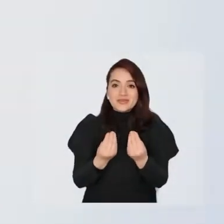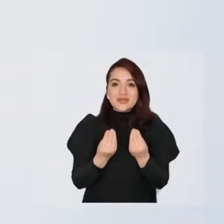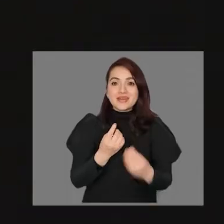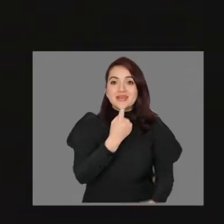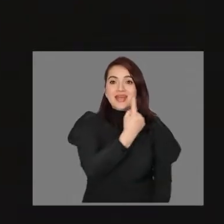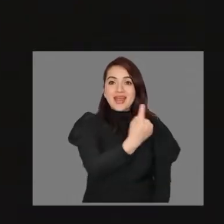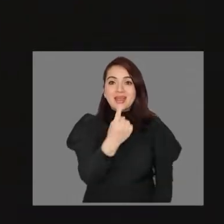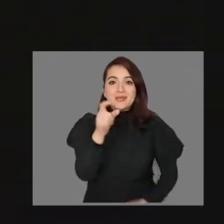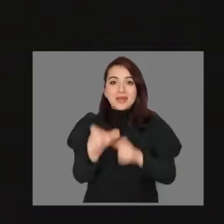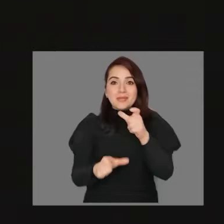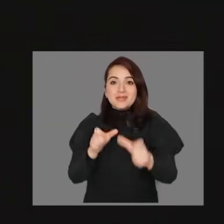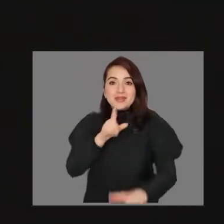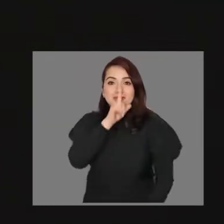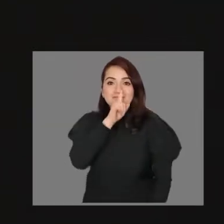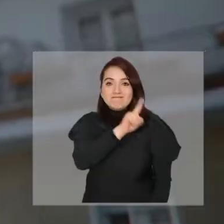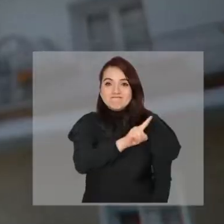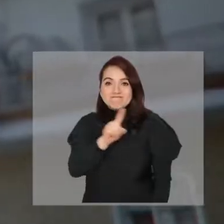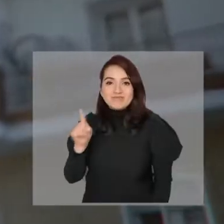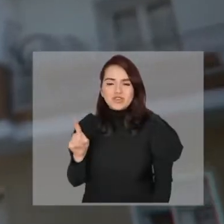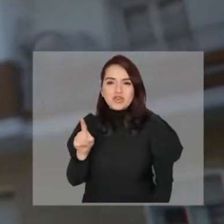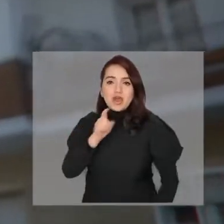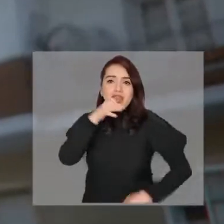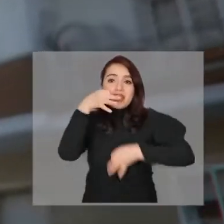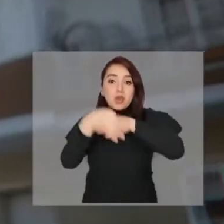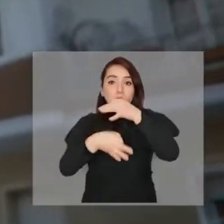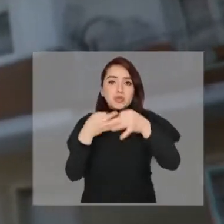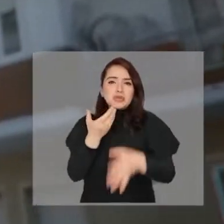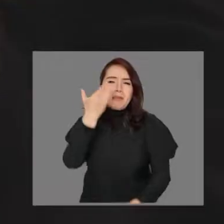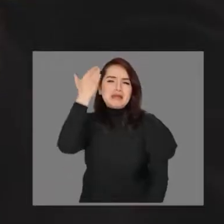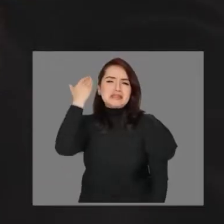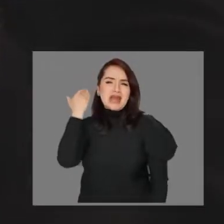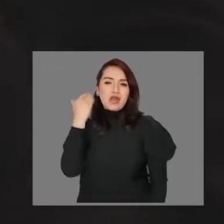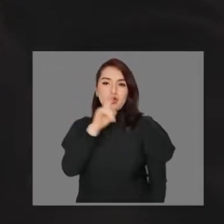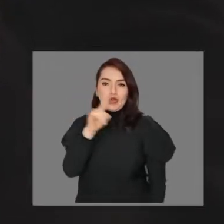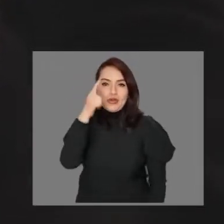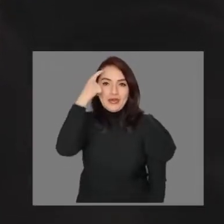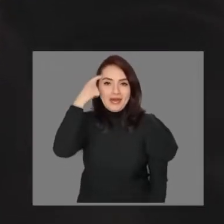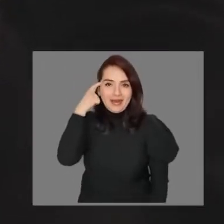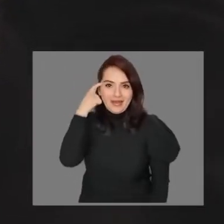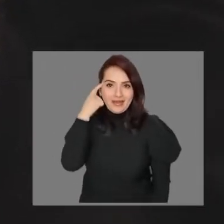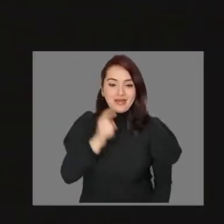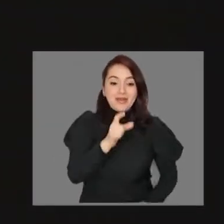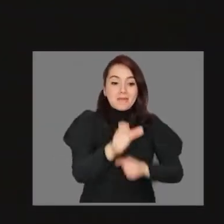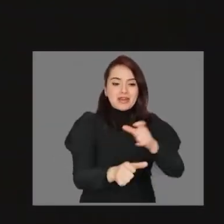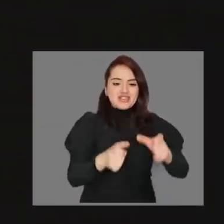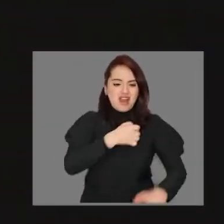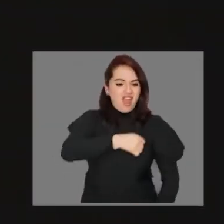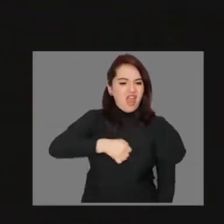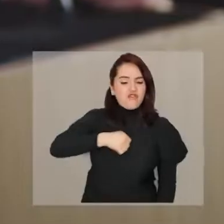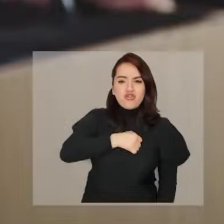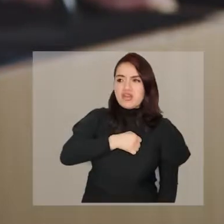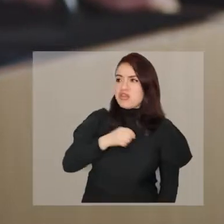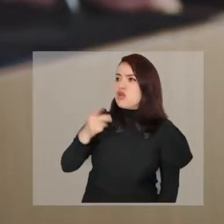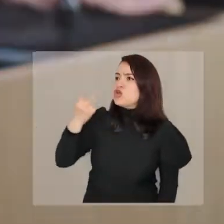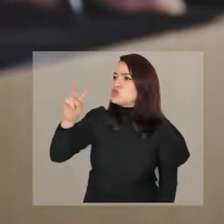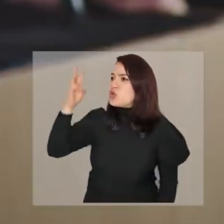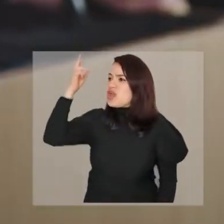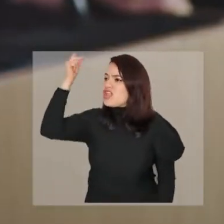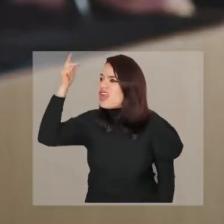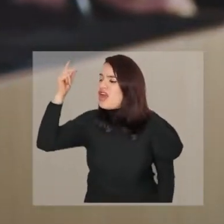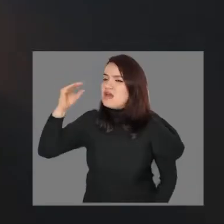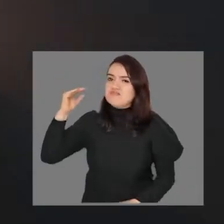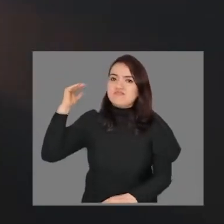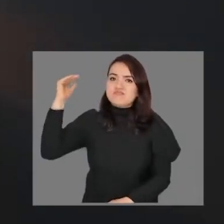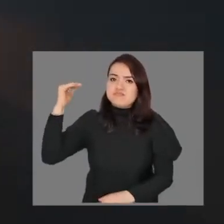Bendita cada persona que no ha callado, que ya no cree en discursos del pasado. Benditos los que se aburrieron de los que imponen